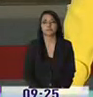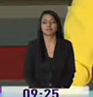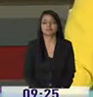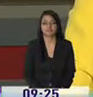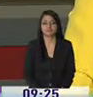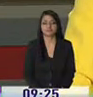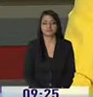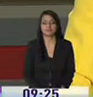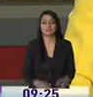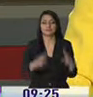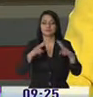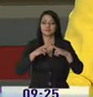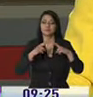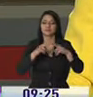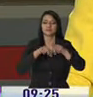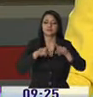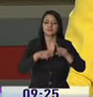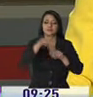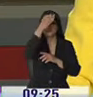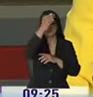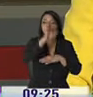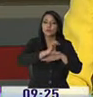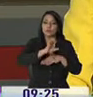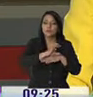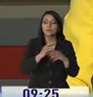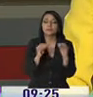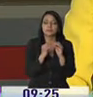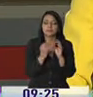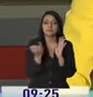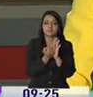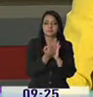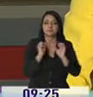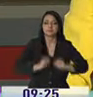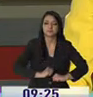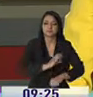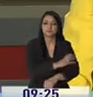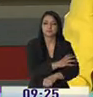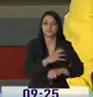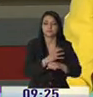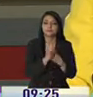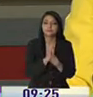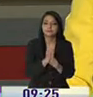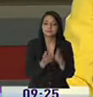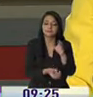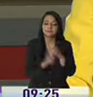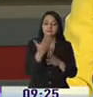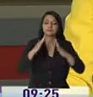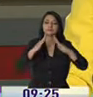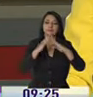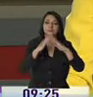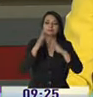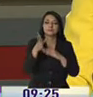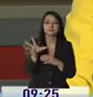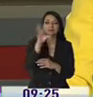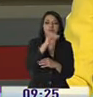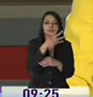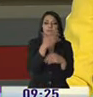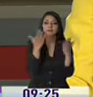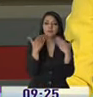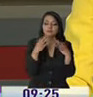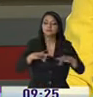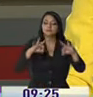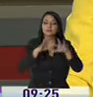Conocer nuestra diversidad cultural sin duda fortalece nuestra identidad. Bajo esa premisa se crea la Casa Afro en Guayaquil, un importante espacio